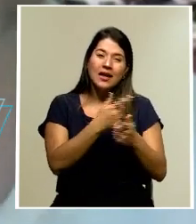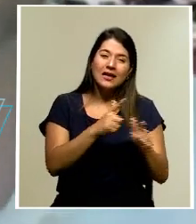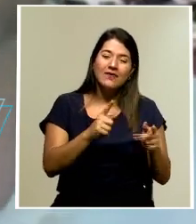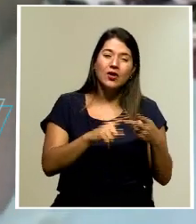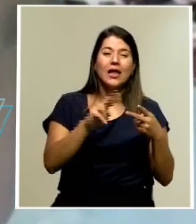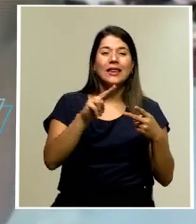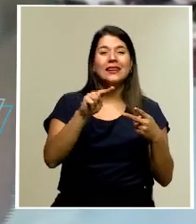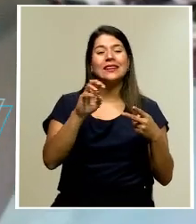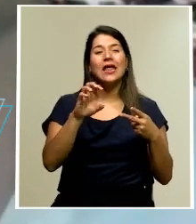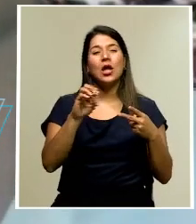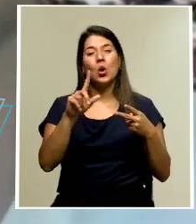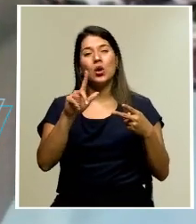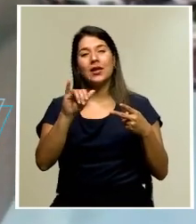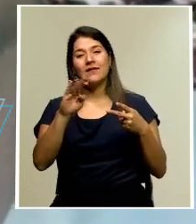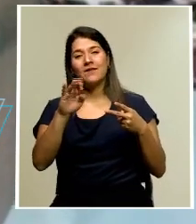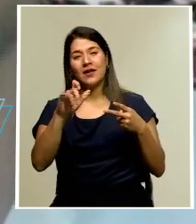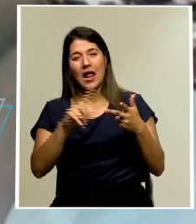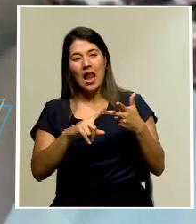más conservadora.